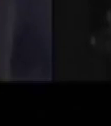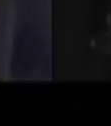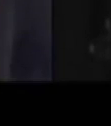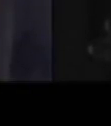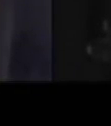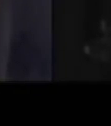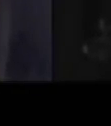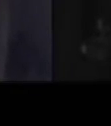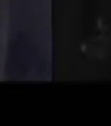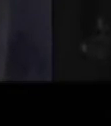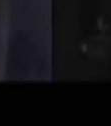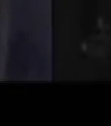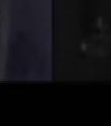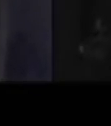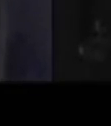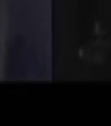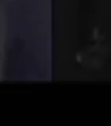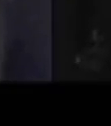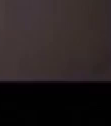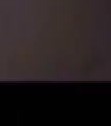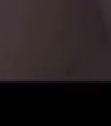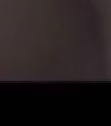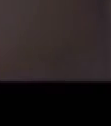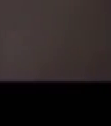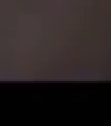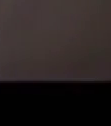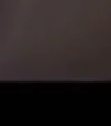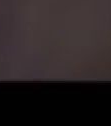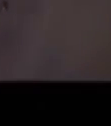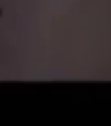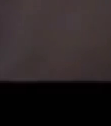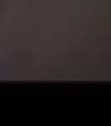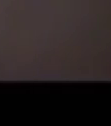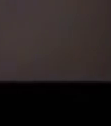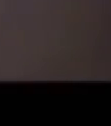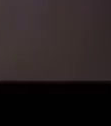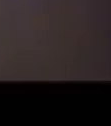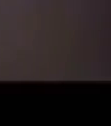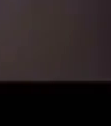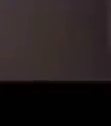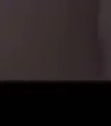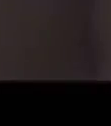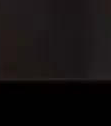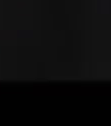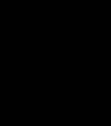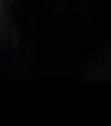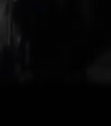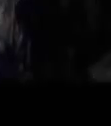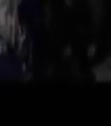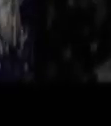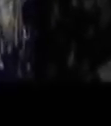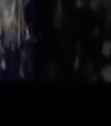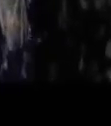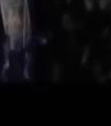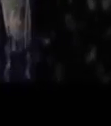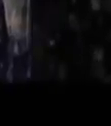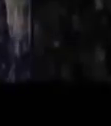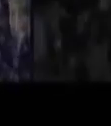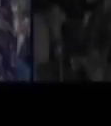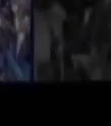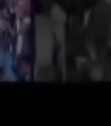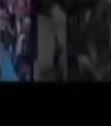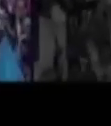comandante, yo te juro que lloré como si fuera un infante. Y